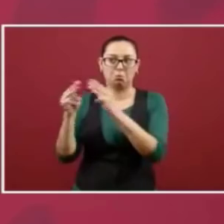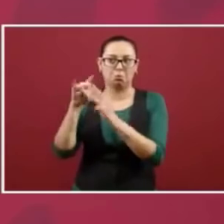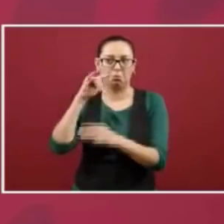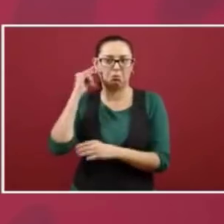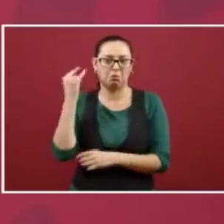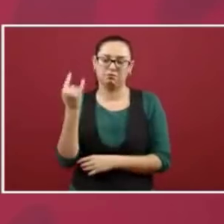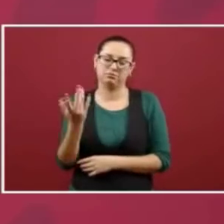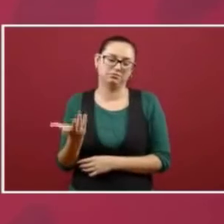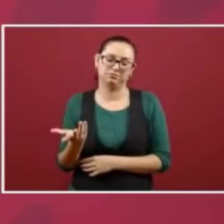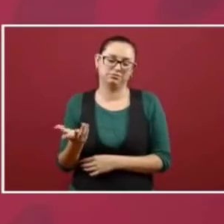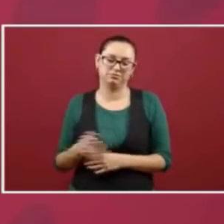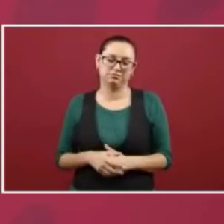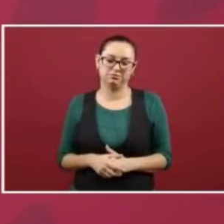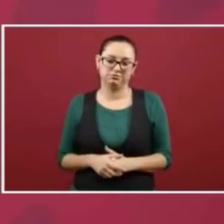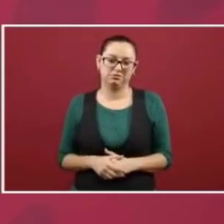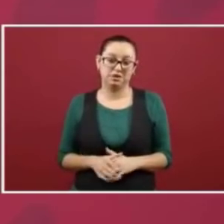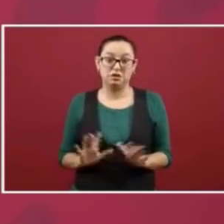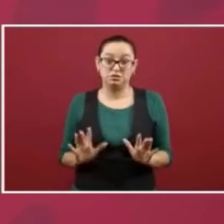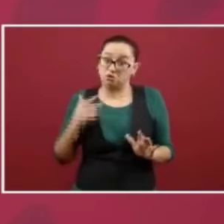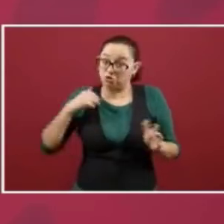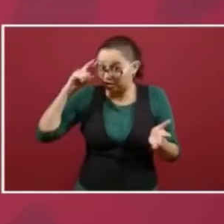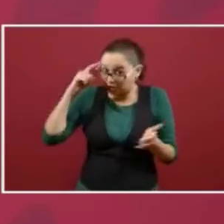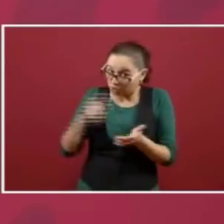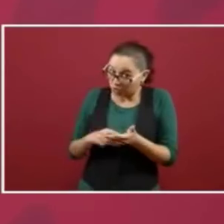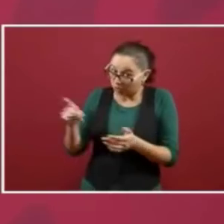ya me imagino que el cerro existía